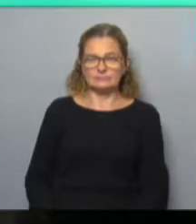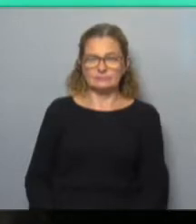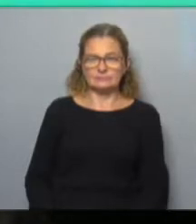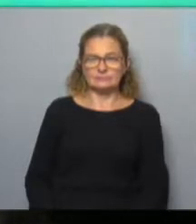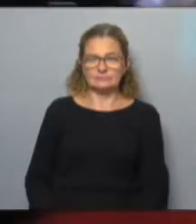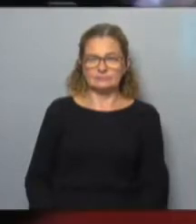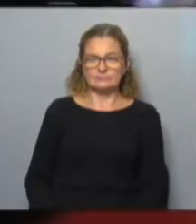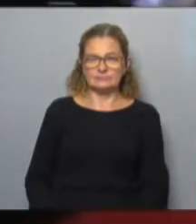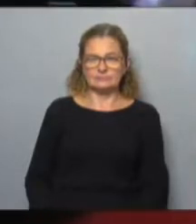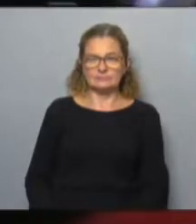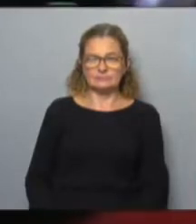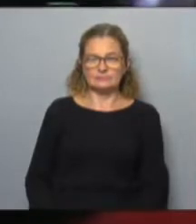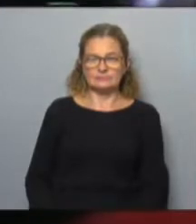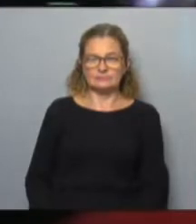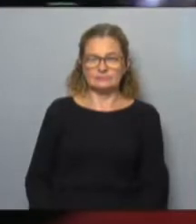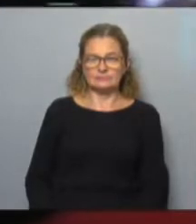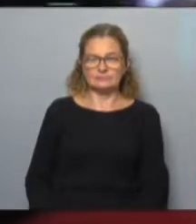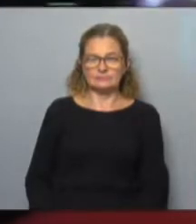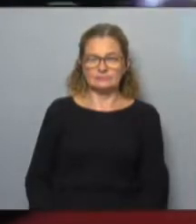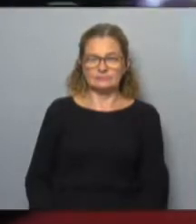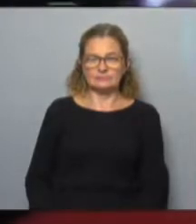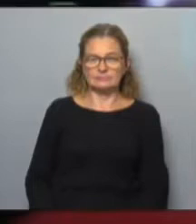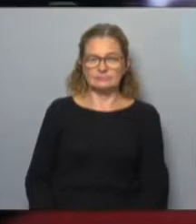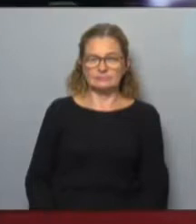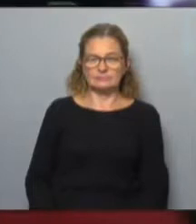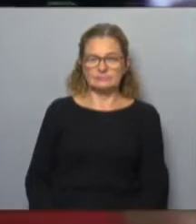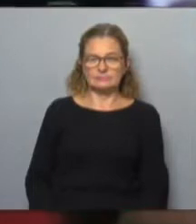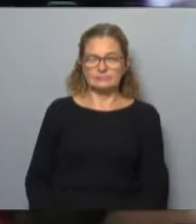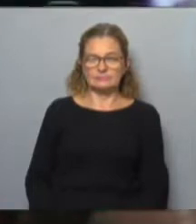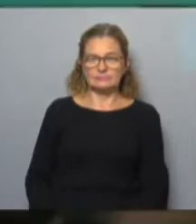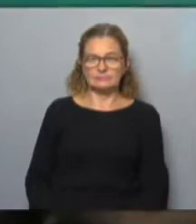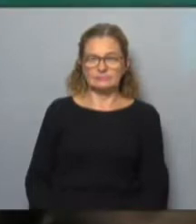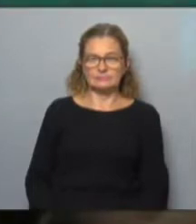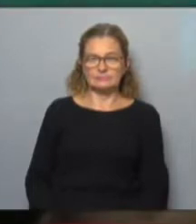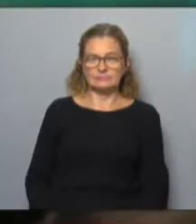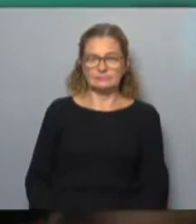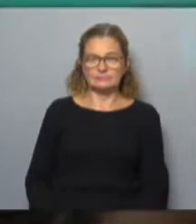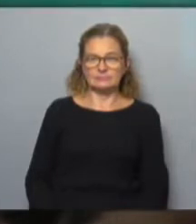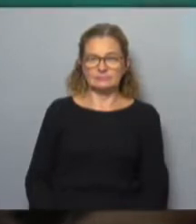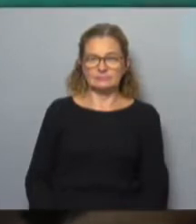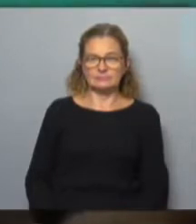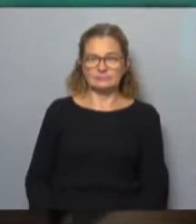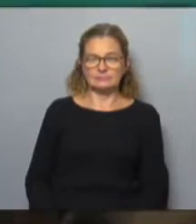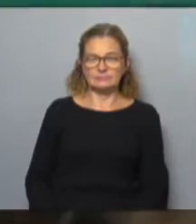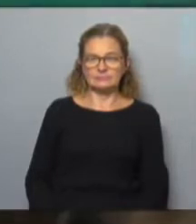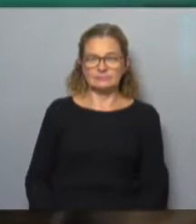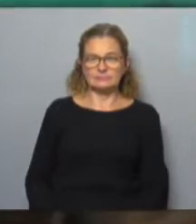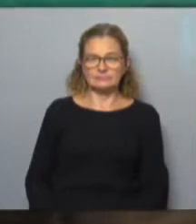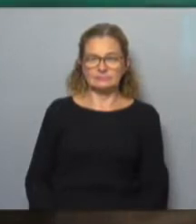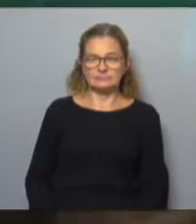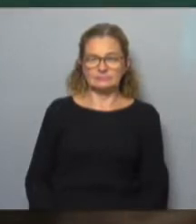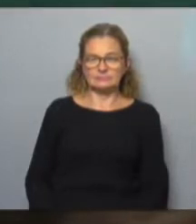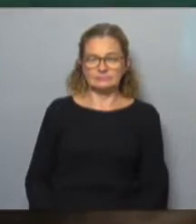Brasil. Necesitamos de nuevo cambiar el Brasil. Queremos votar para que nadie nunca más